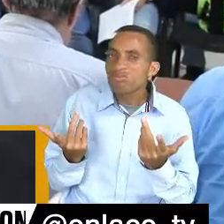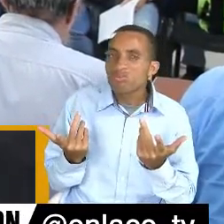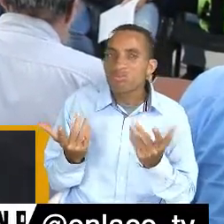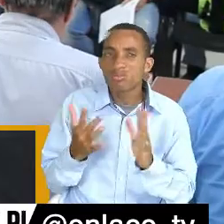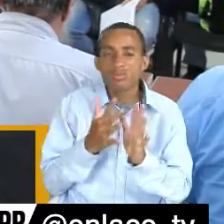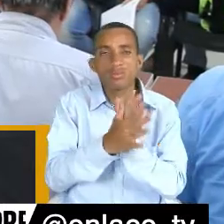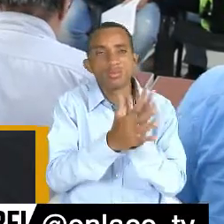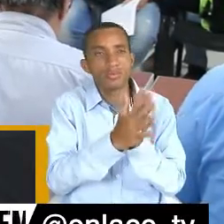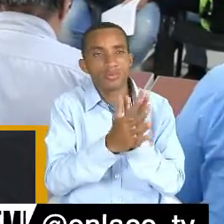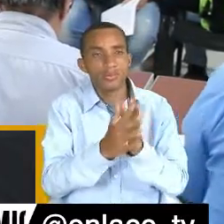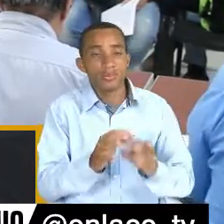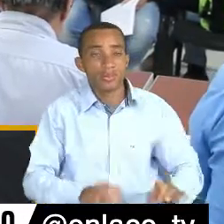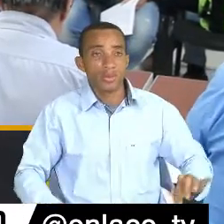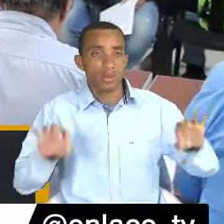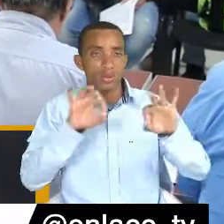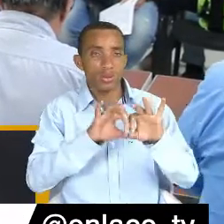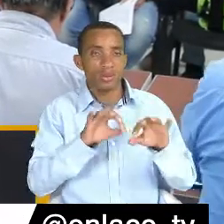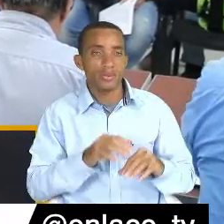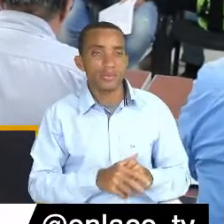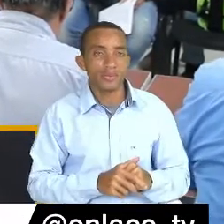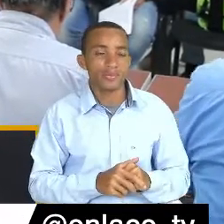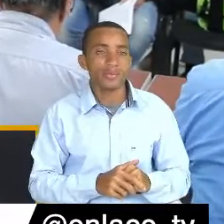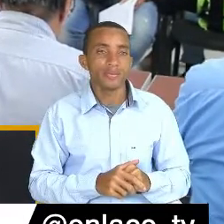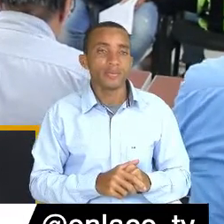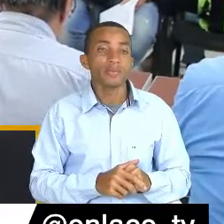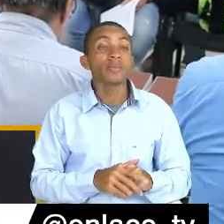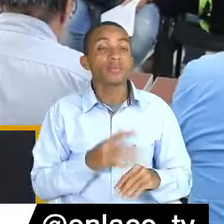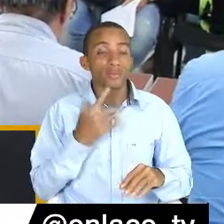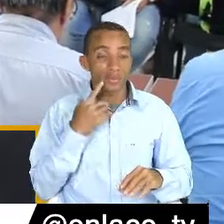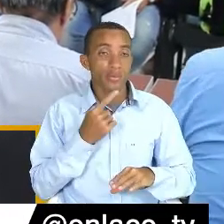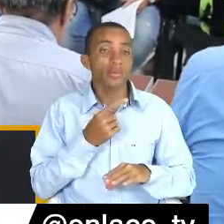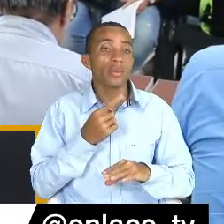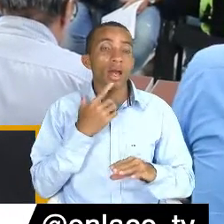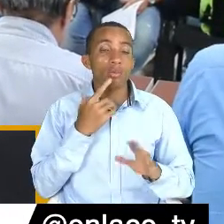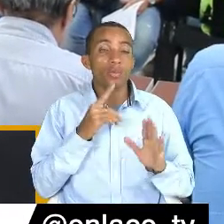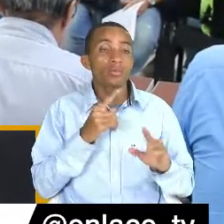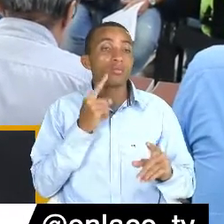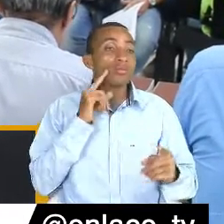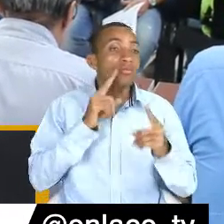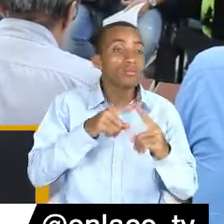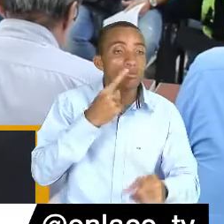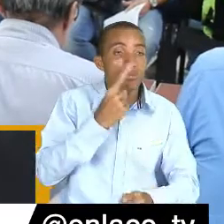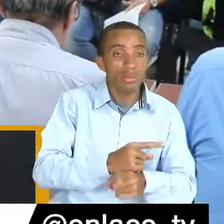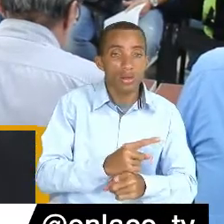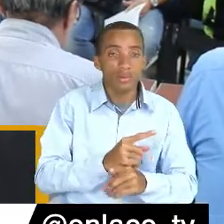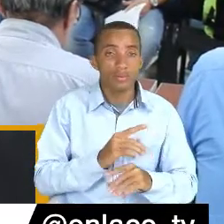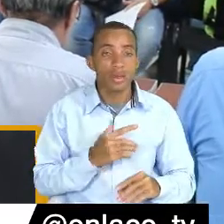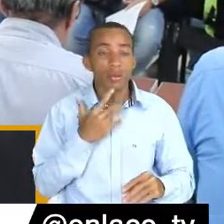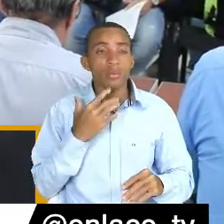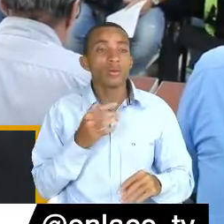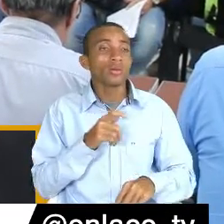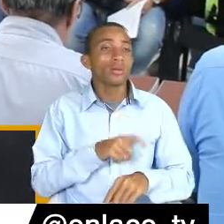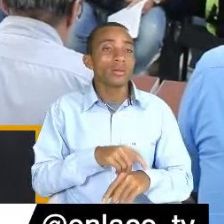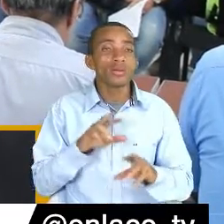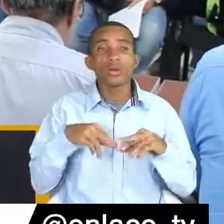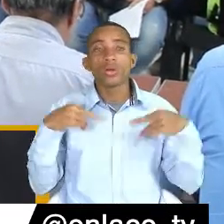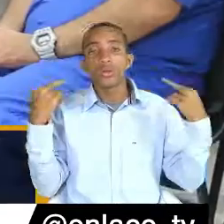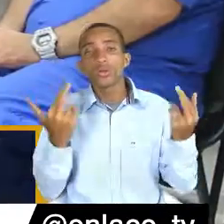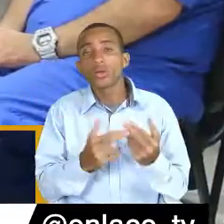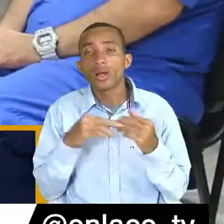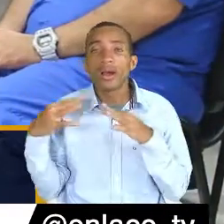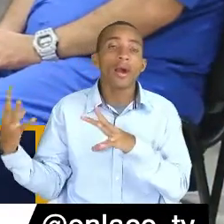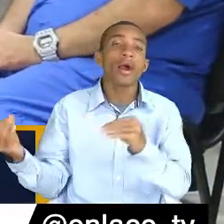Bueno, es muy importante, sobre todo, que demos cumplimiento para que no se convierta más en un tiempo donde nos reunimos, todos hablamos y